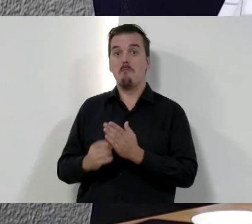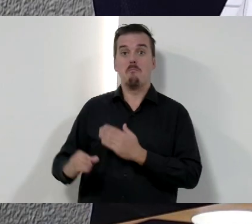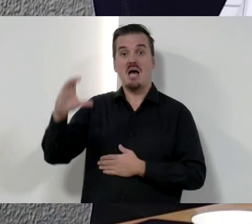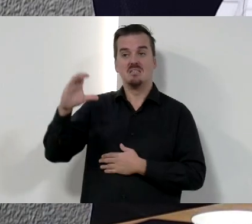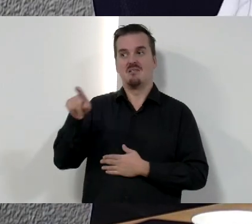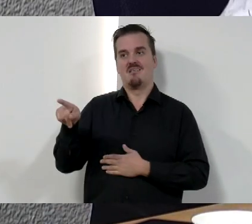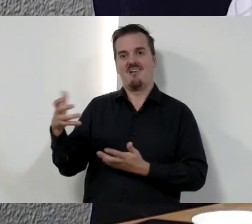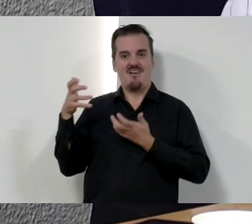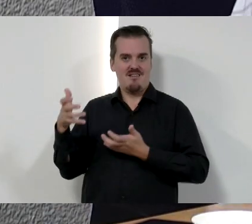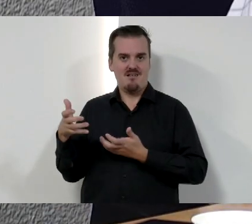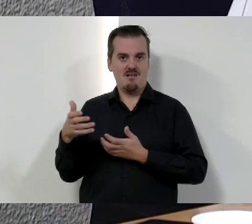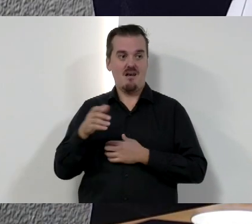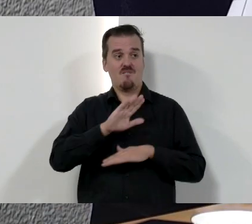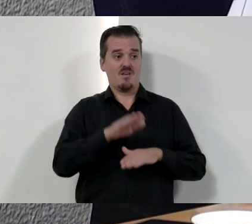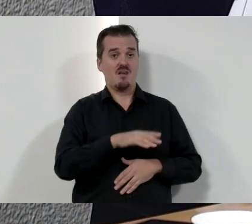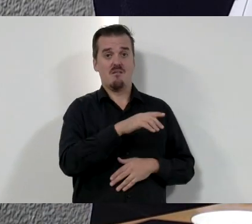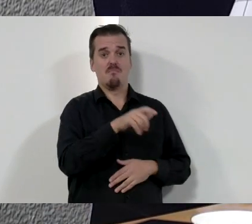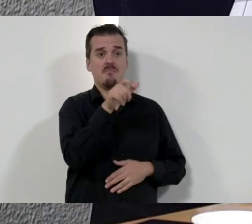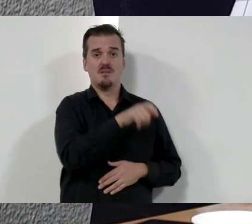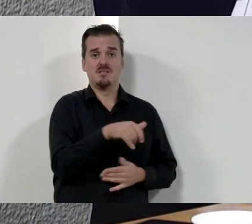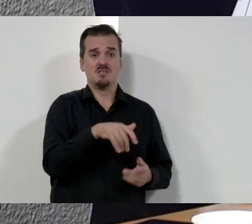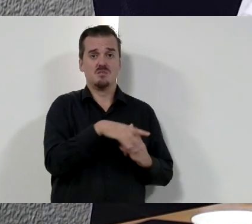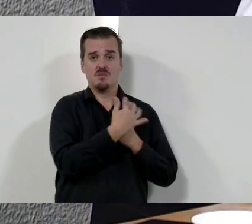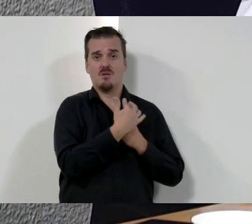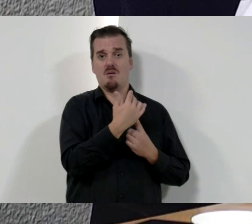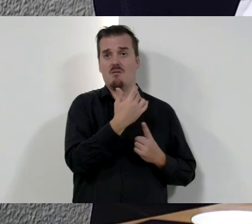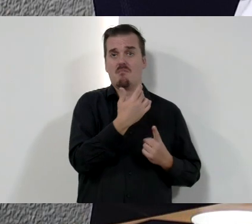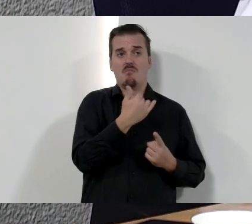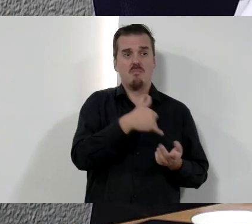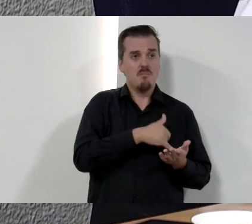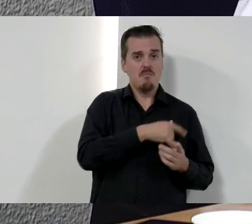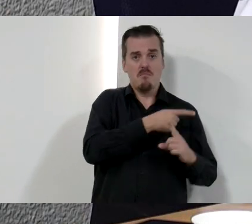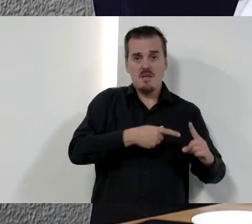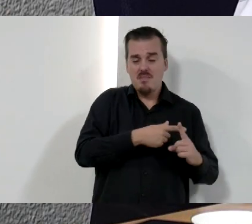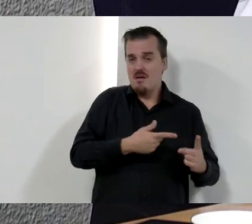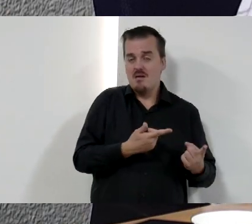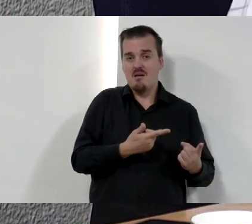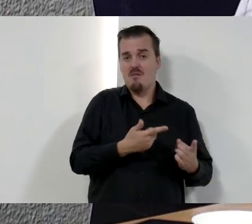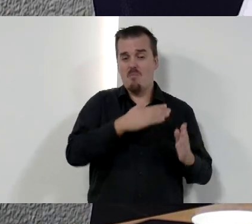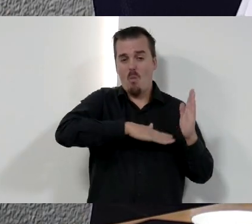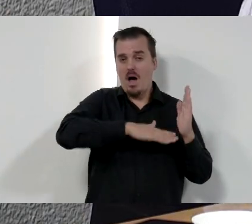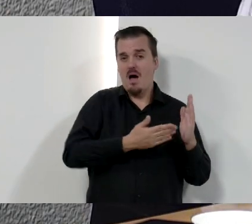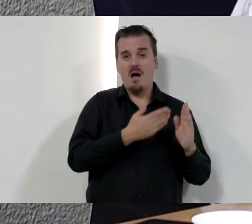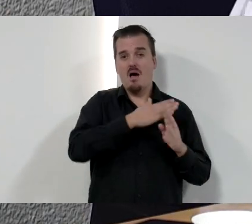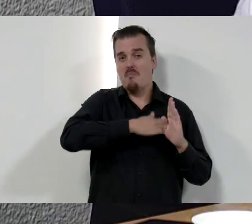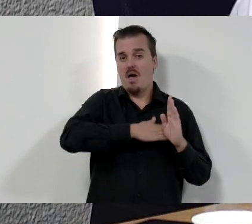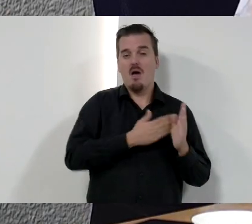tanto, perjudica a las clases más bajas, medias y bajas. Una bajada lineal beneficia al que más